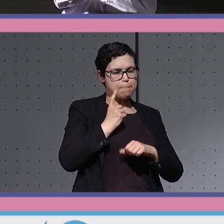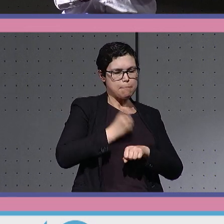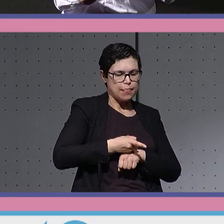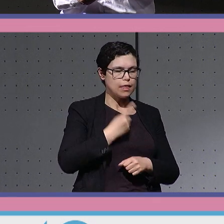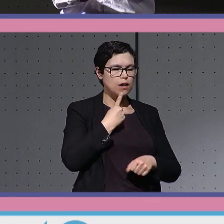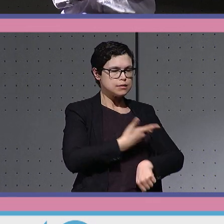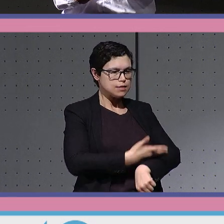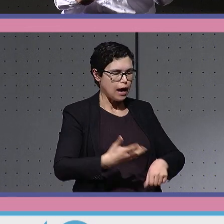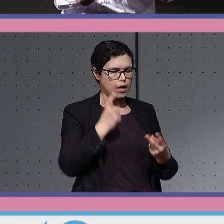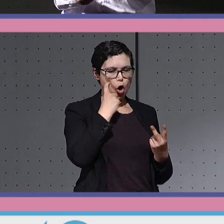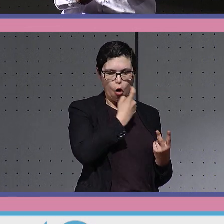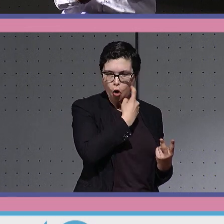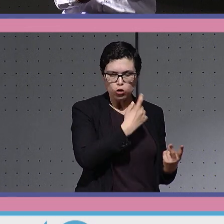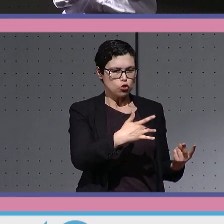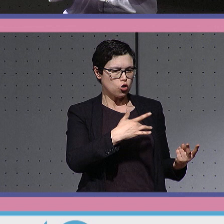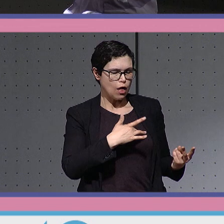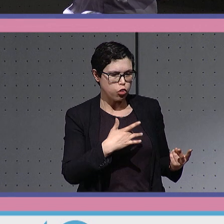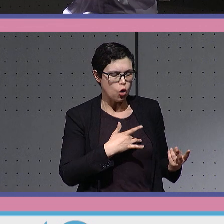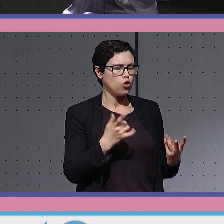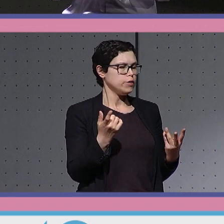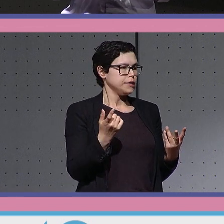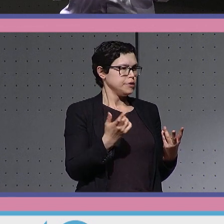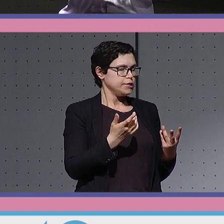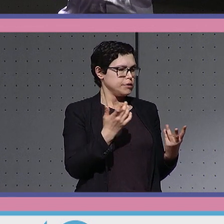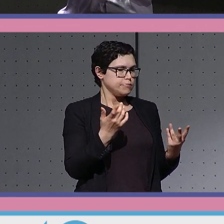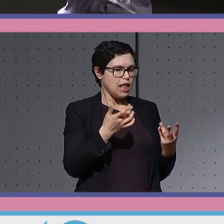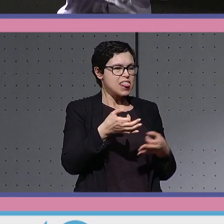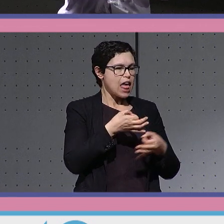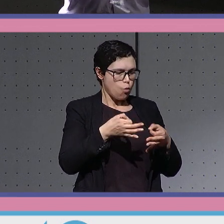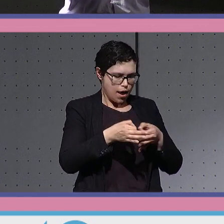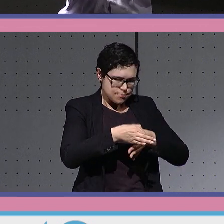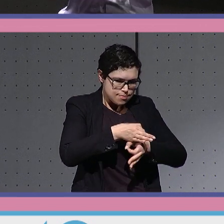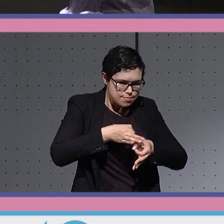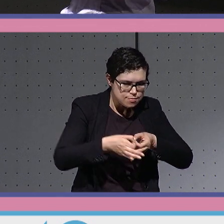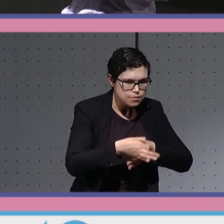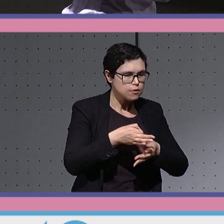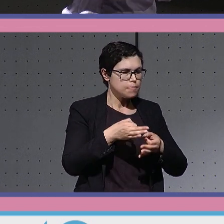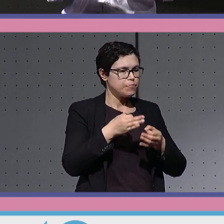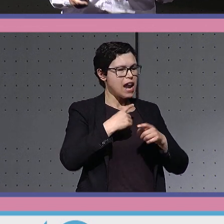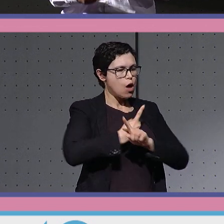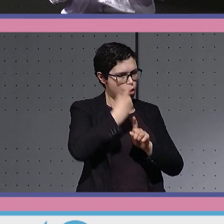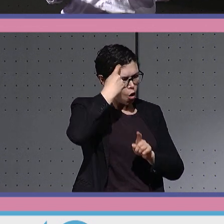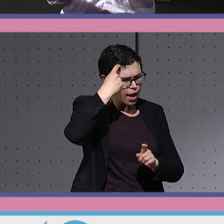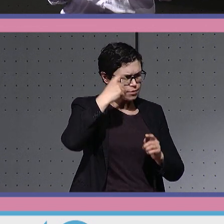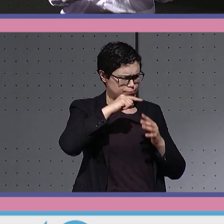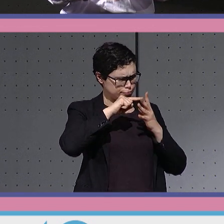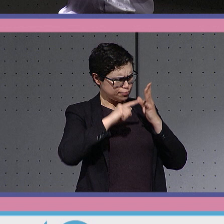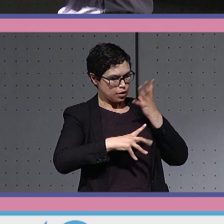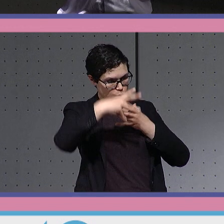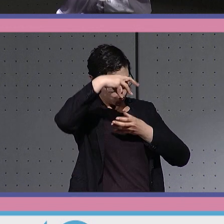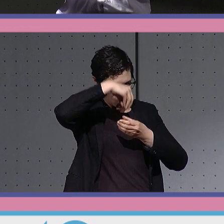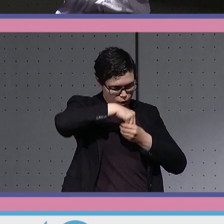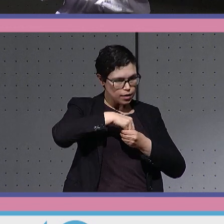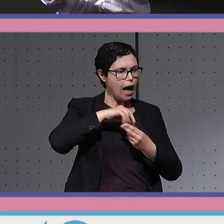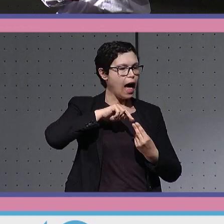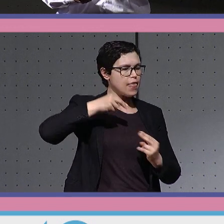la retina, el corazón, las uniones de las células, las sinapsis de las neuronas, todo, el desarrollo